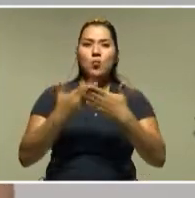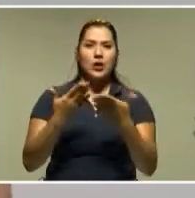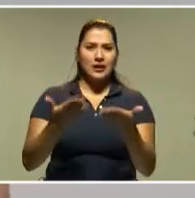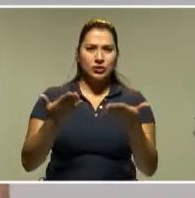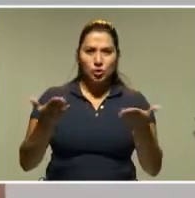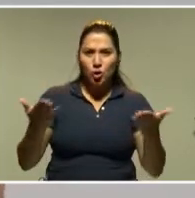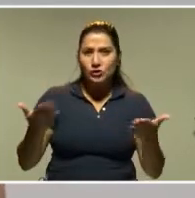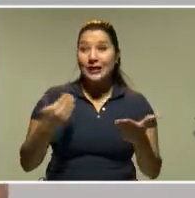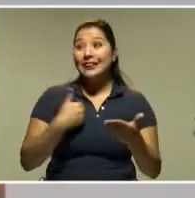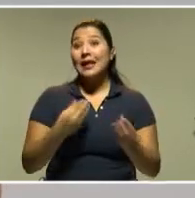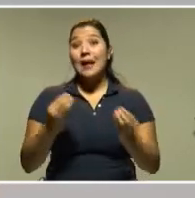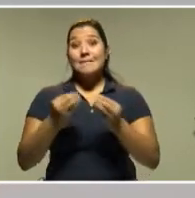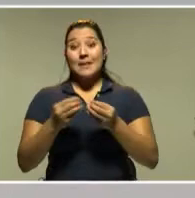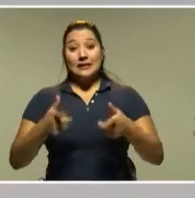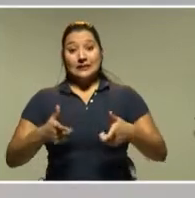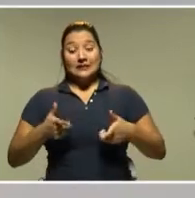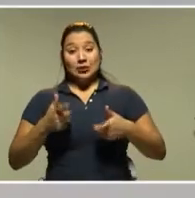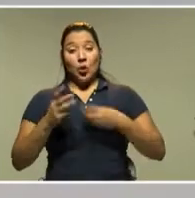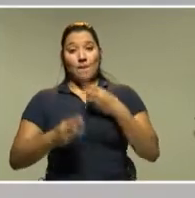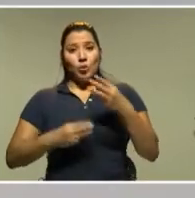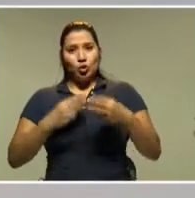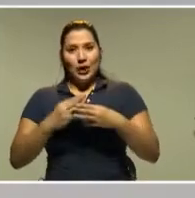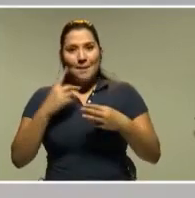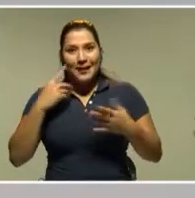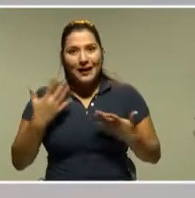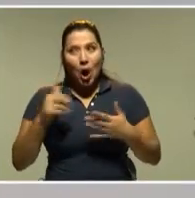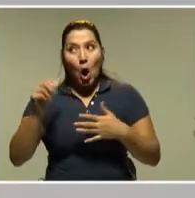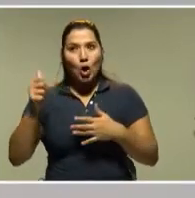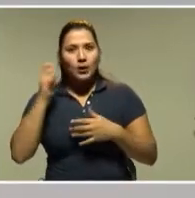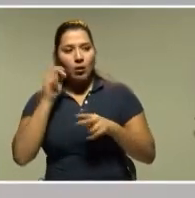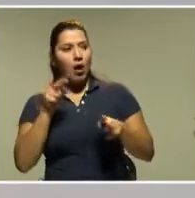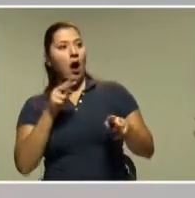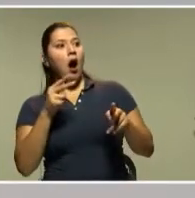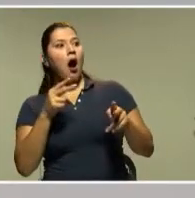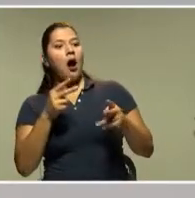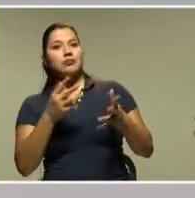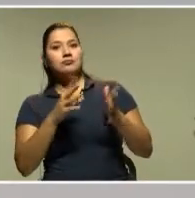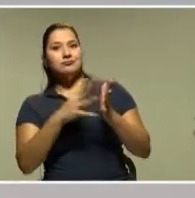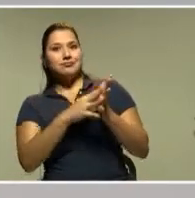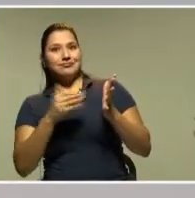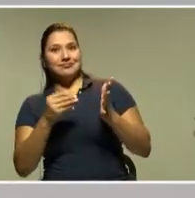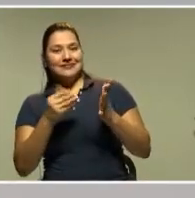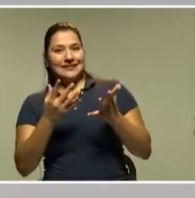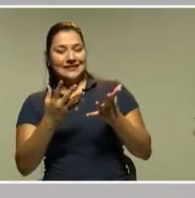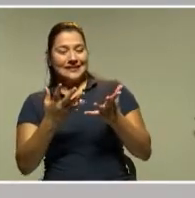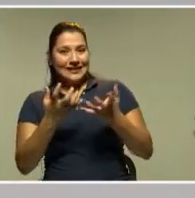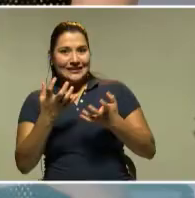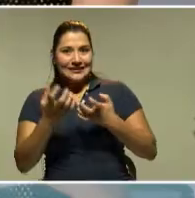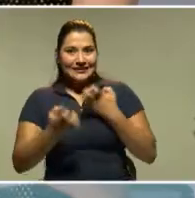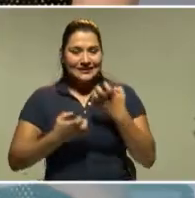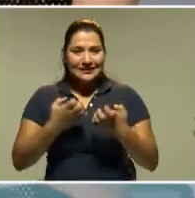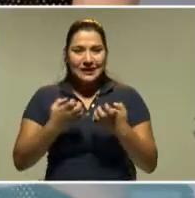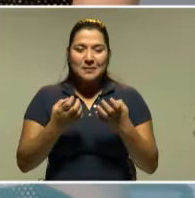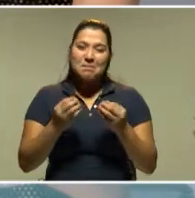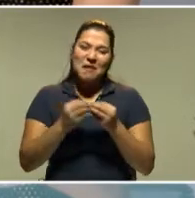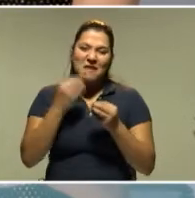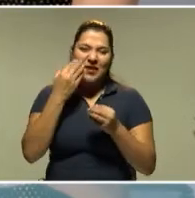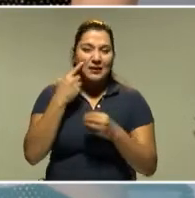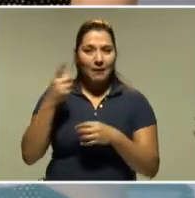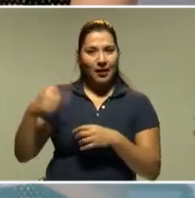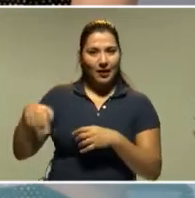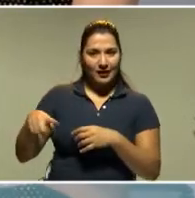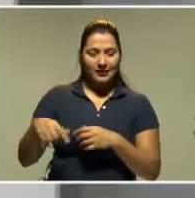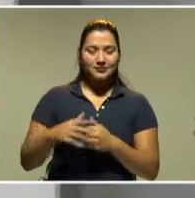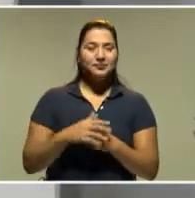otros títulos mundial, para que sean, las chicas se motiven y sea más fácil para ellas. Exactamente, porque cuando uno